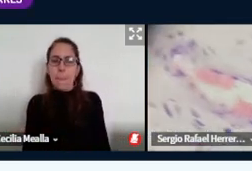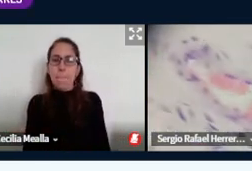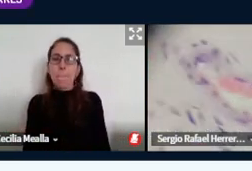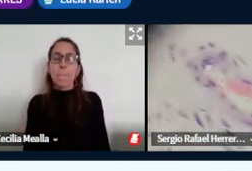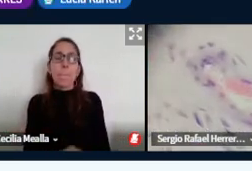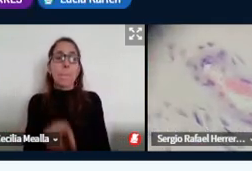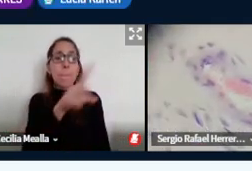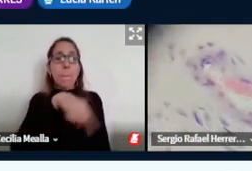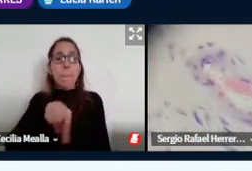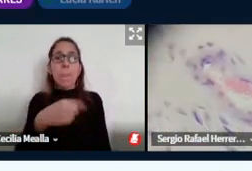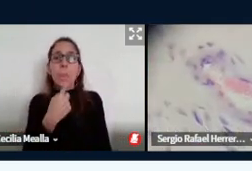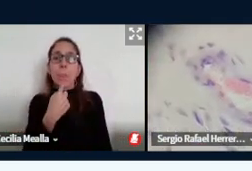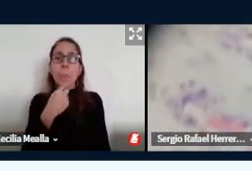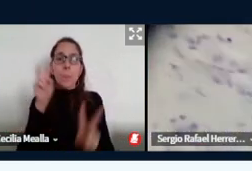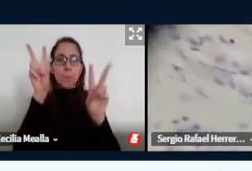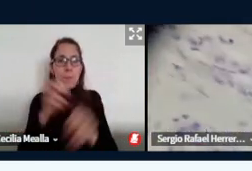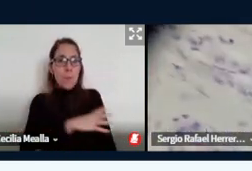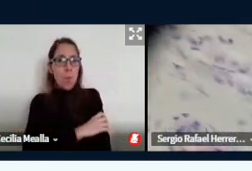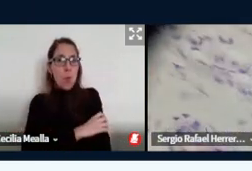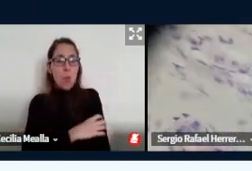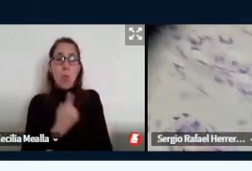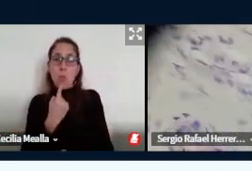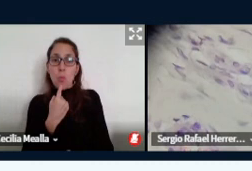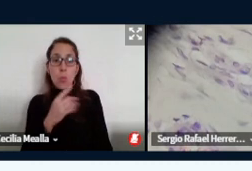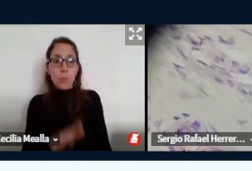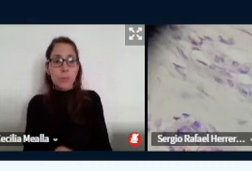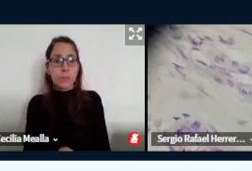Bien, chicos, ¿dudas de músculo?